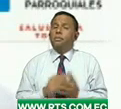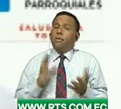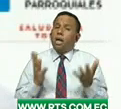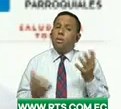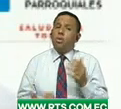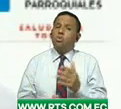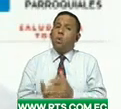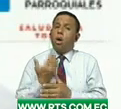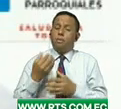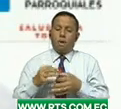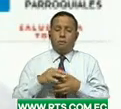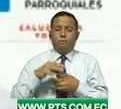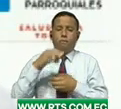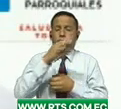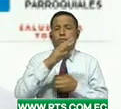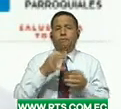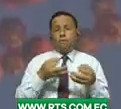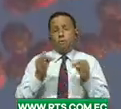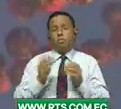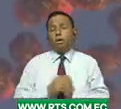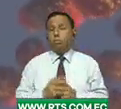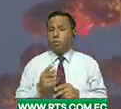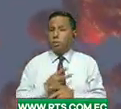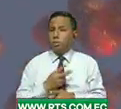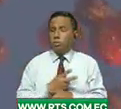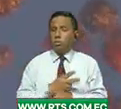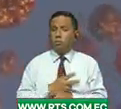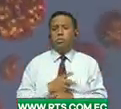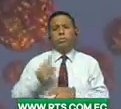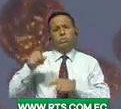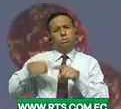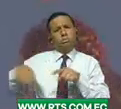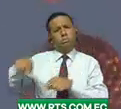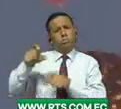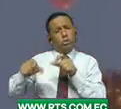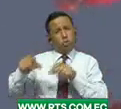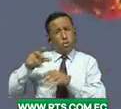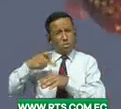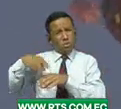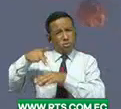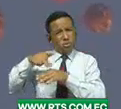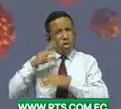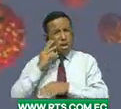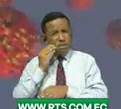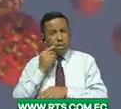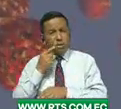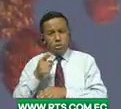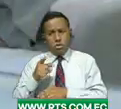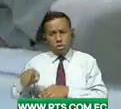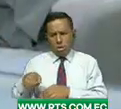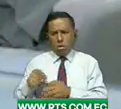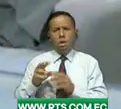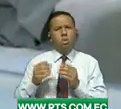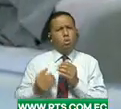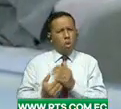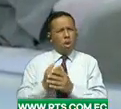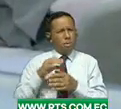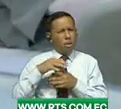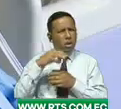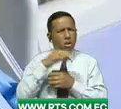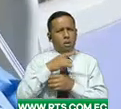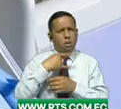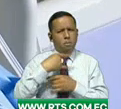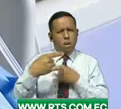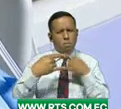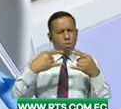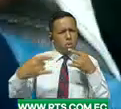nueva variante peligrosa según expertos la velocidad de transmisión de esta su variante podría ocasionar repunte este caso